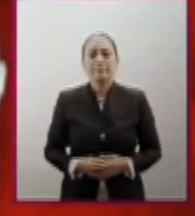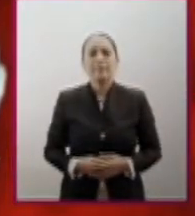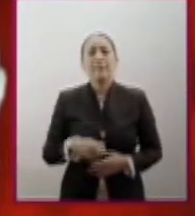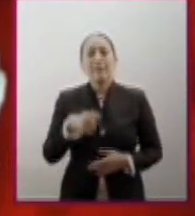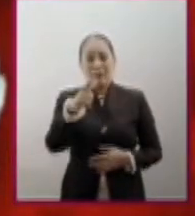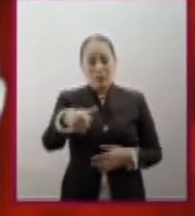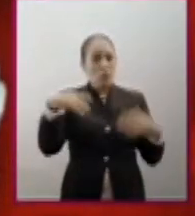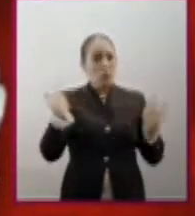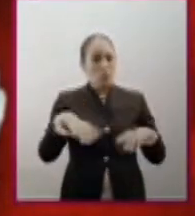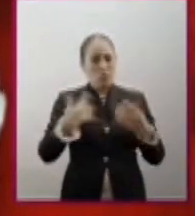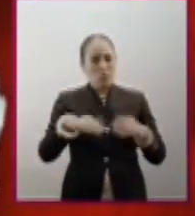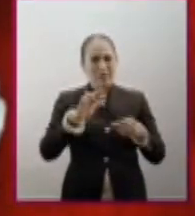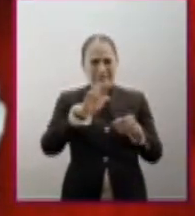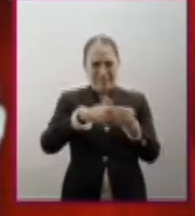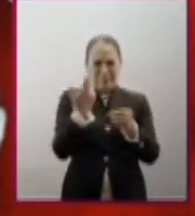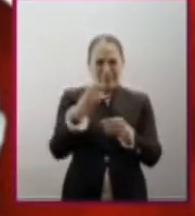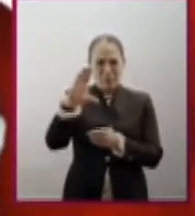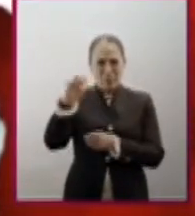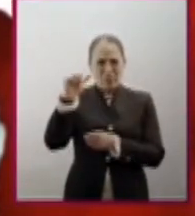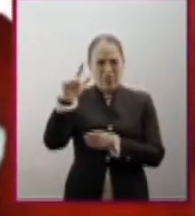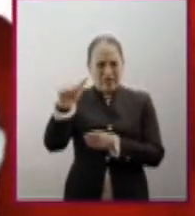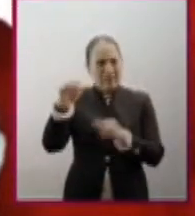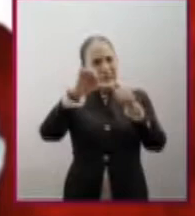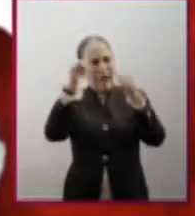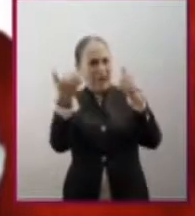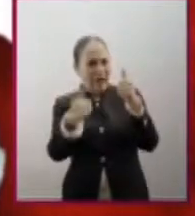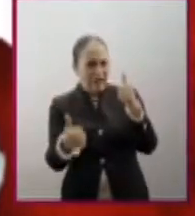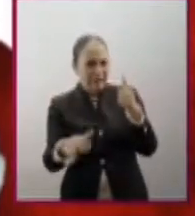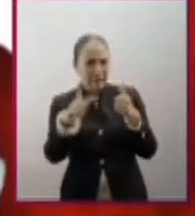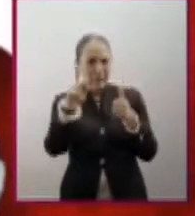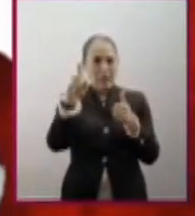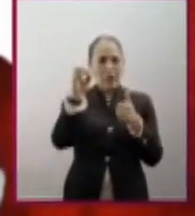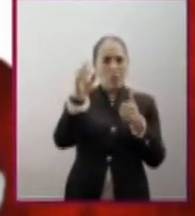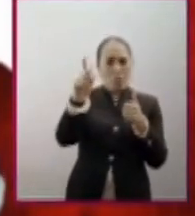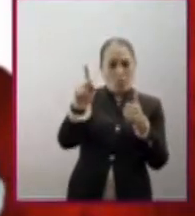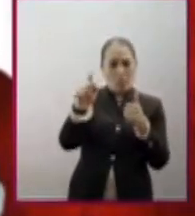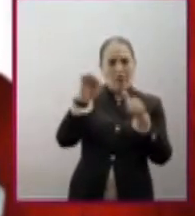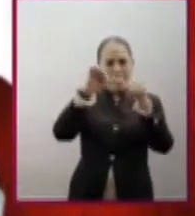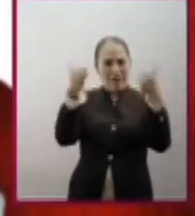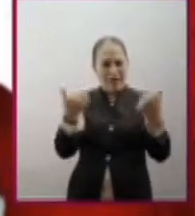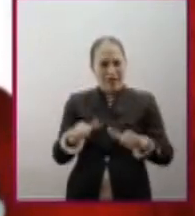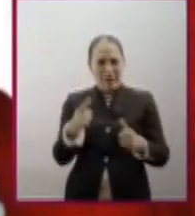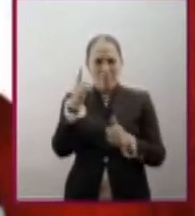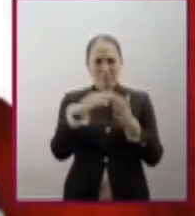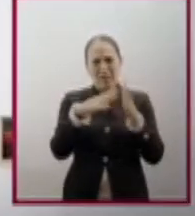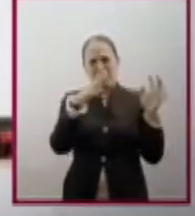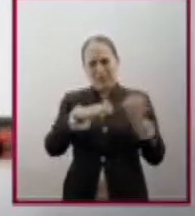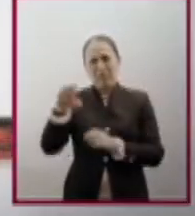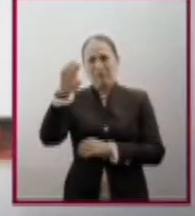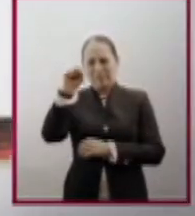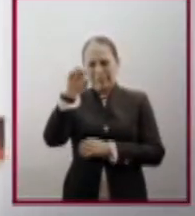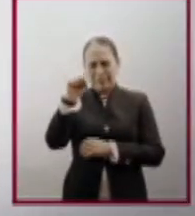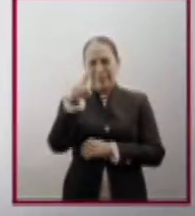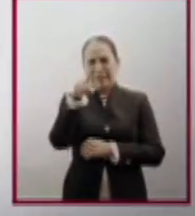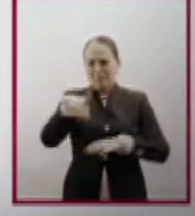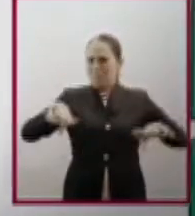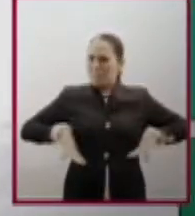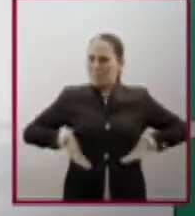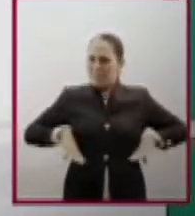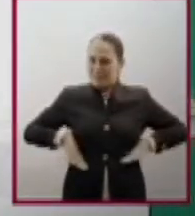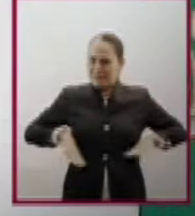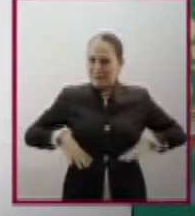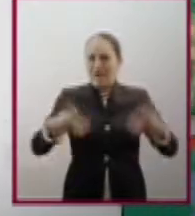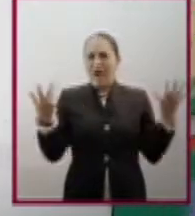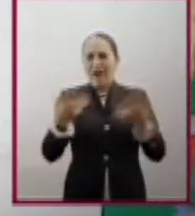La famosa bebida de cola llegó al arte, al pop art o arte pop, en la década de 1960. Este estilo de arte